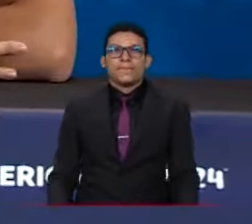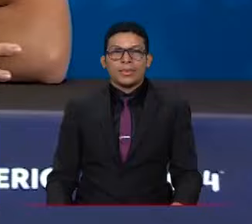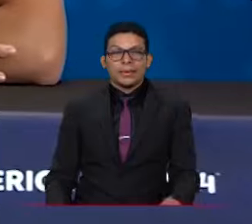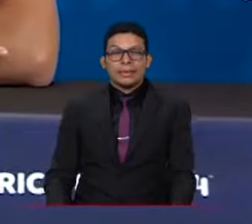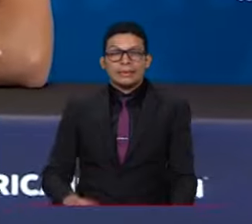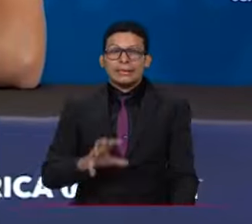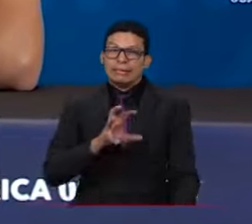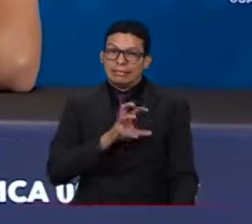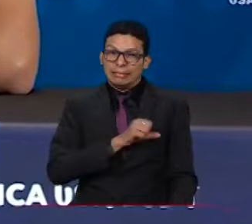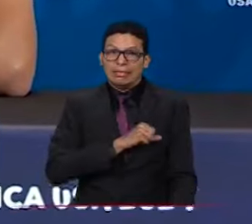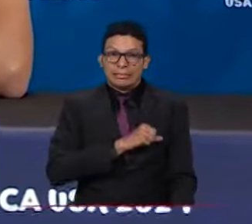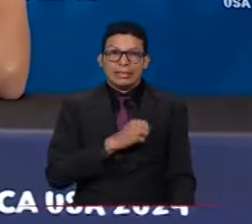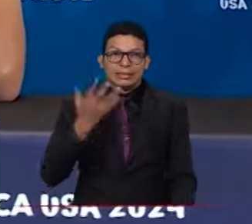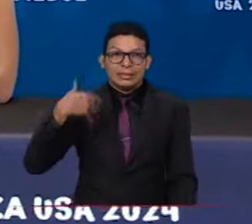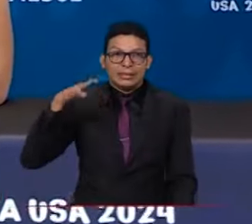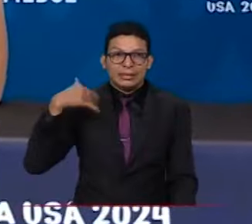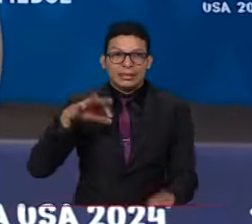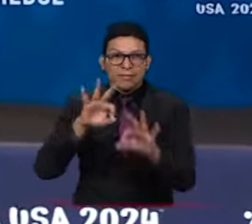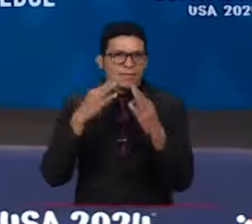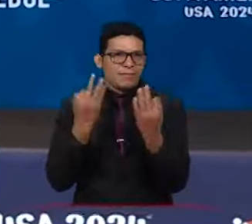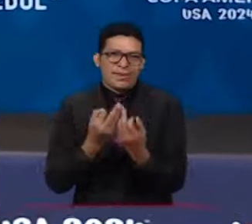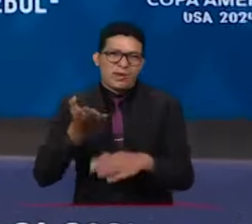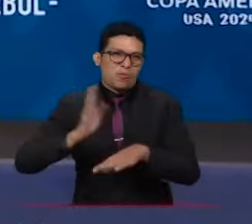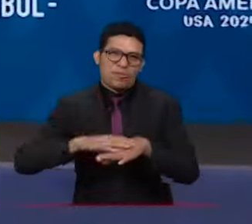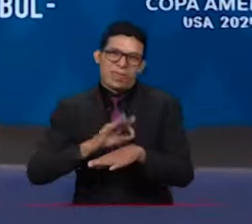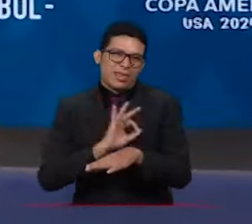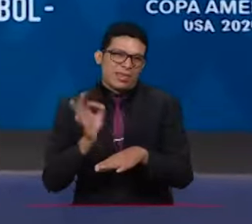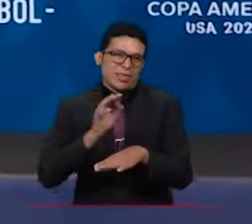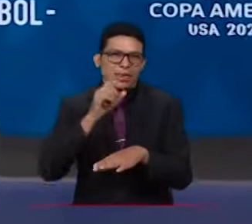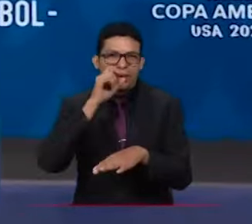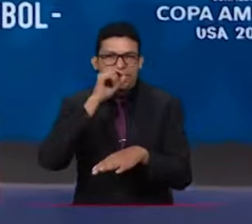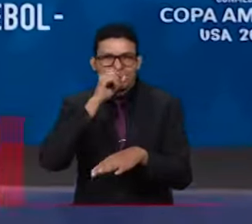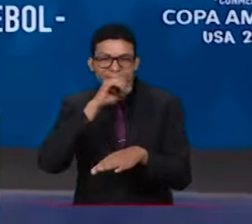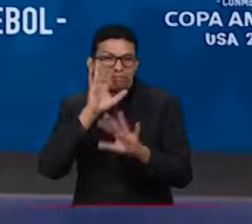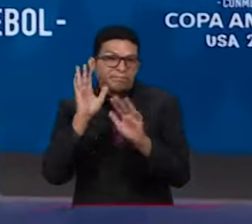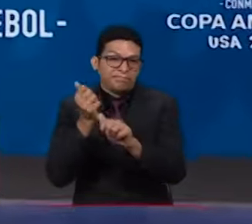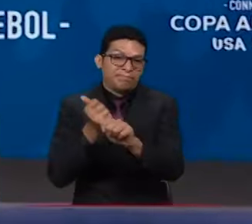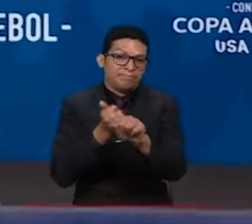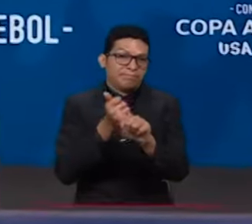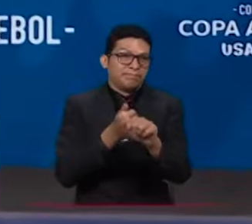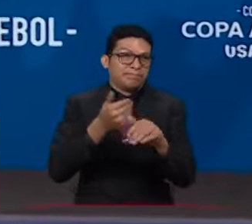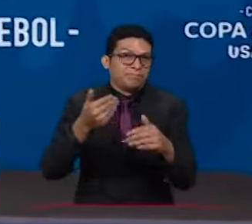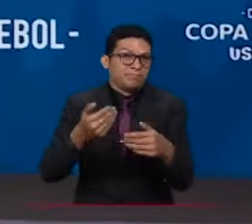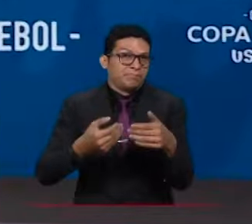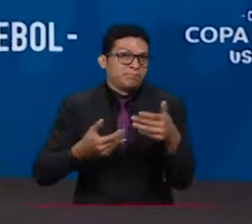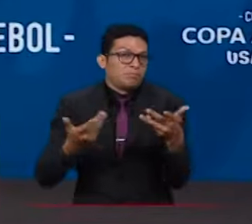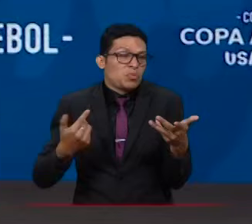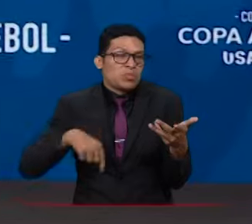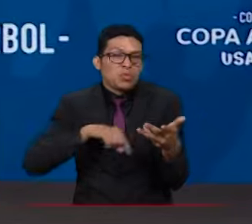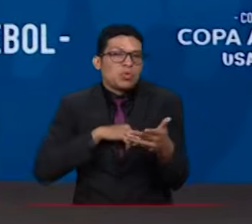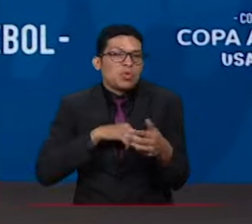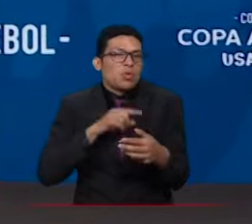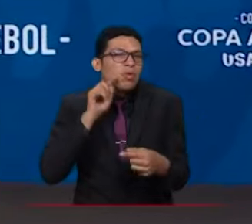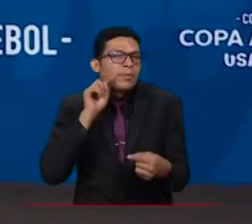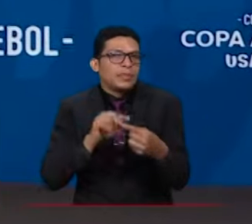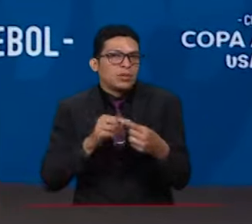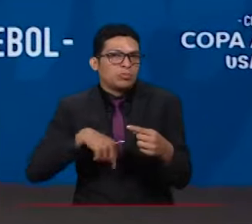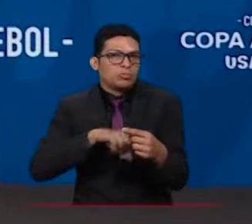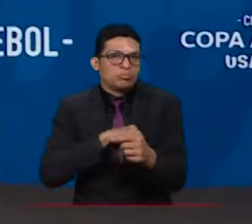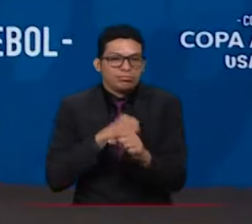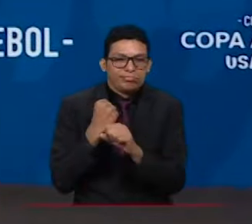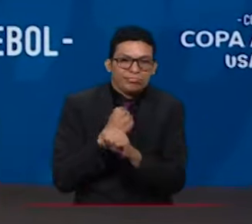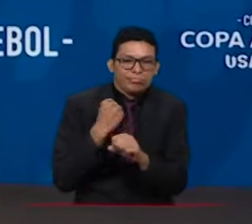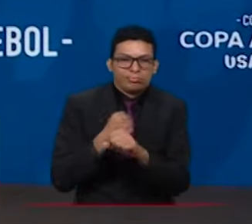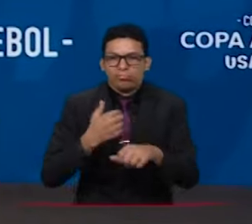triste lo que pasó. Obviamente las familias no tienen culpa, creo que cada quien puede dar su juicio. Nosotros simplemente tratamos de hacer lo que nos toca en el